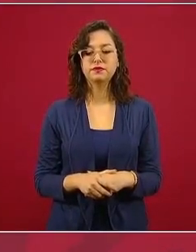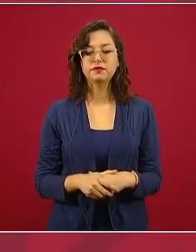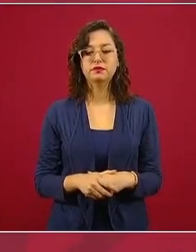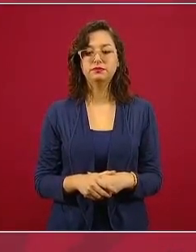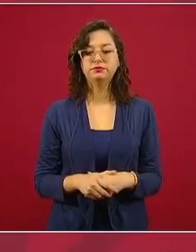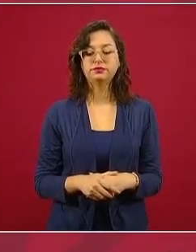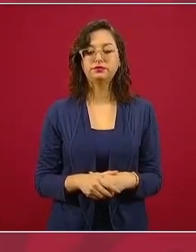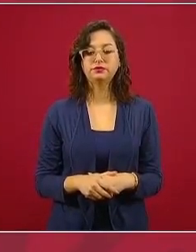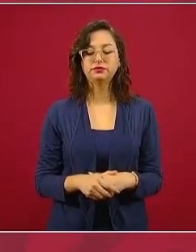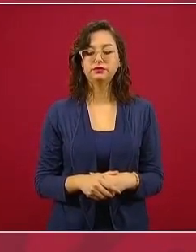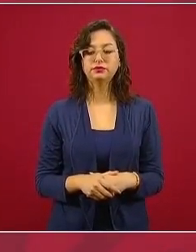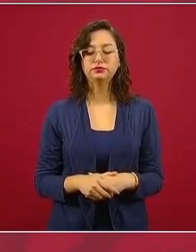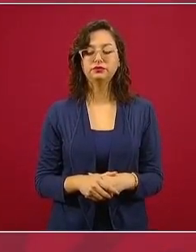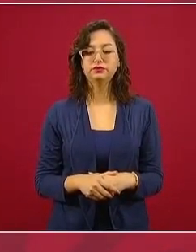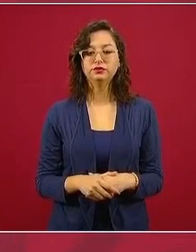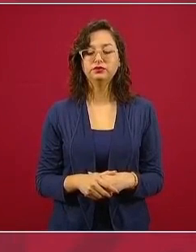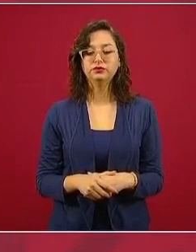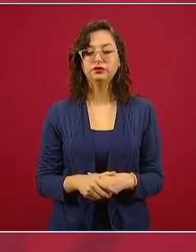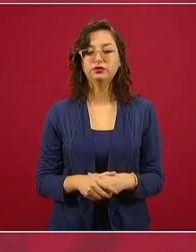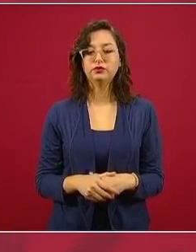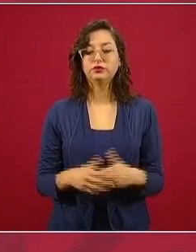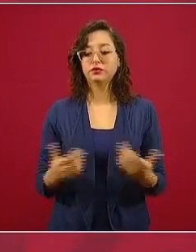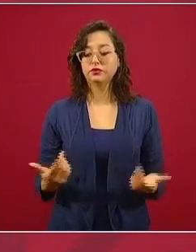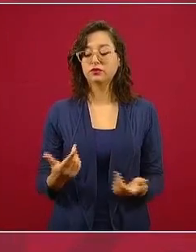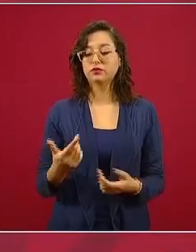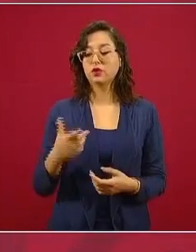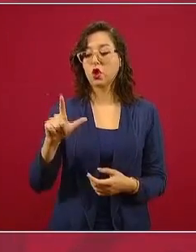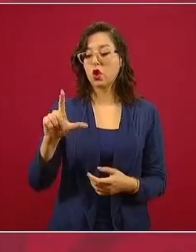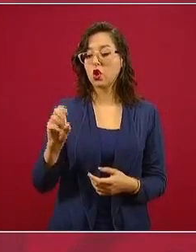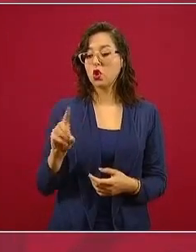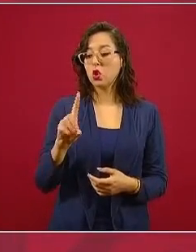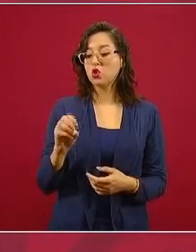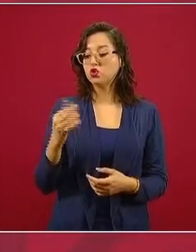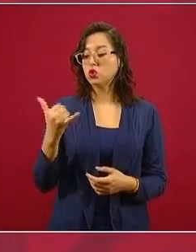el señor Lozoya